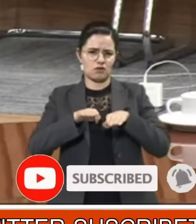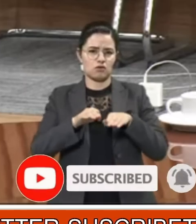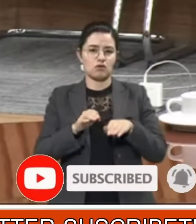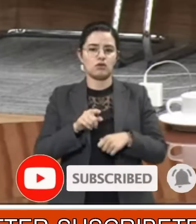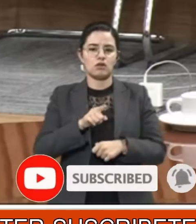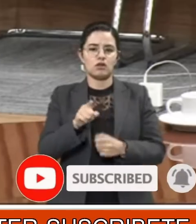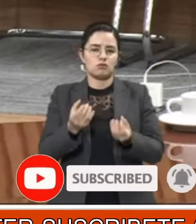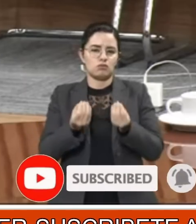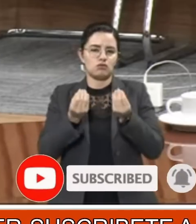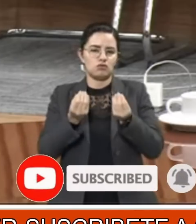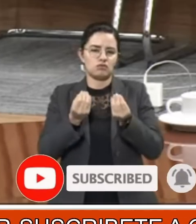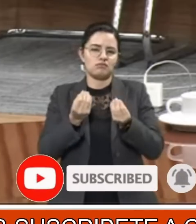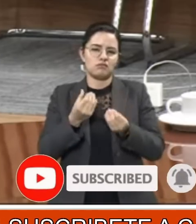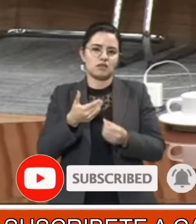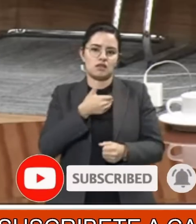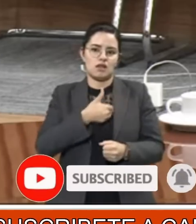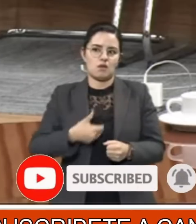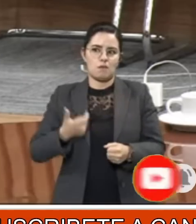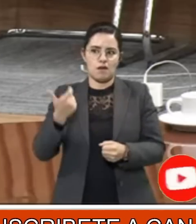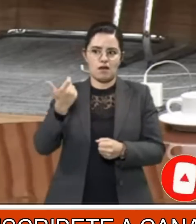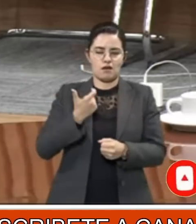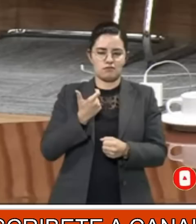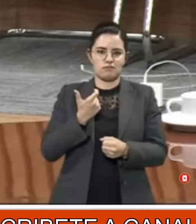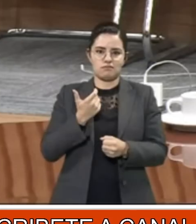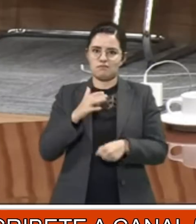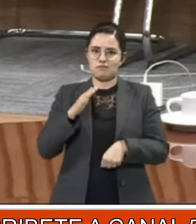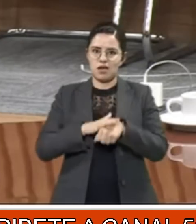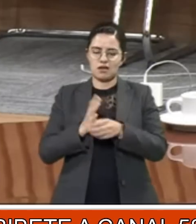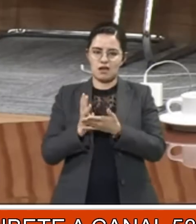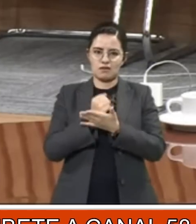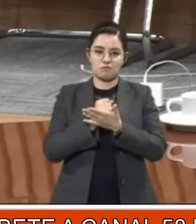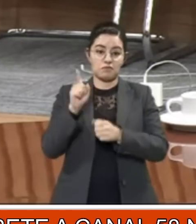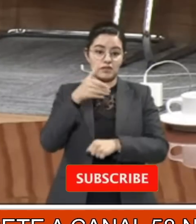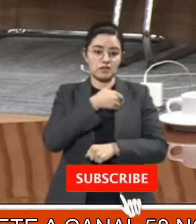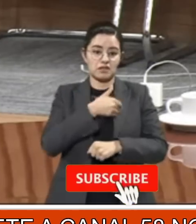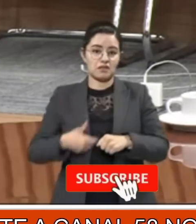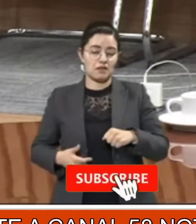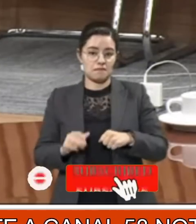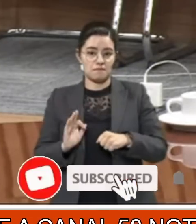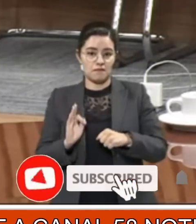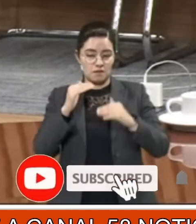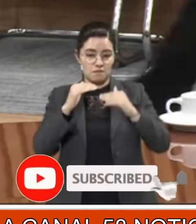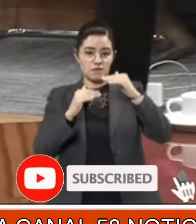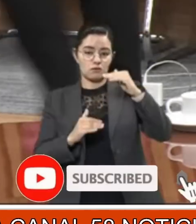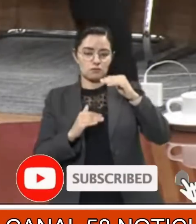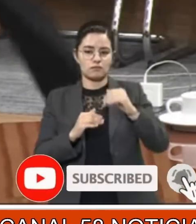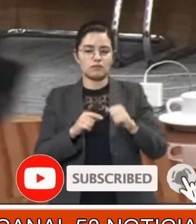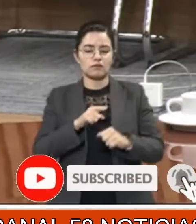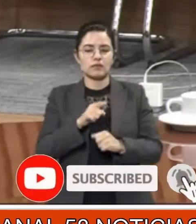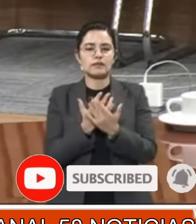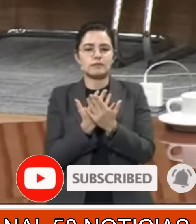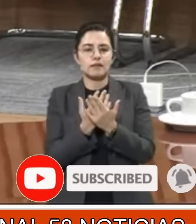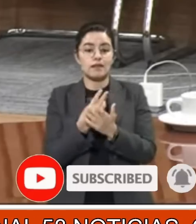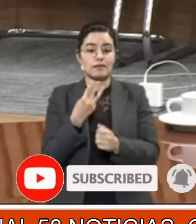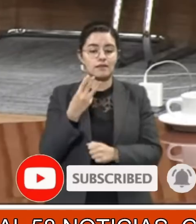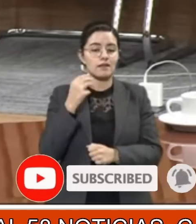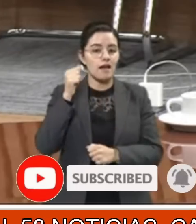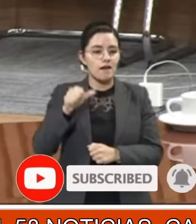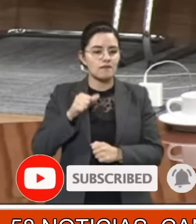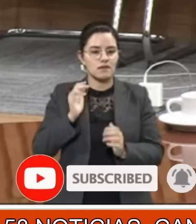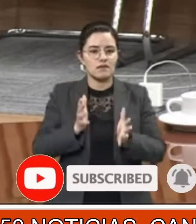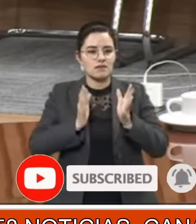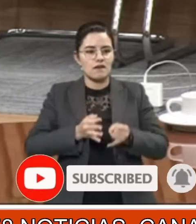adelante cuando se presente el punto segundo de la próxima sesión, donde vamos a ver la rendición de un informe para el cual